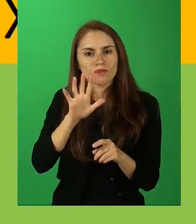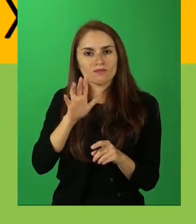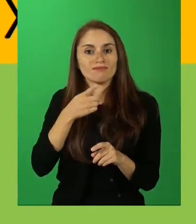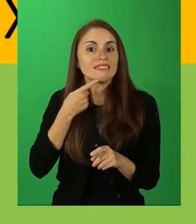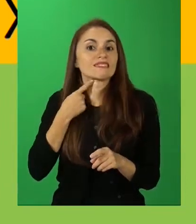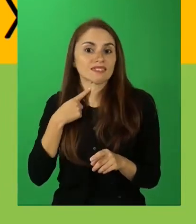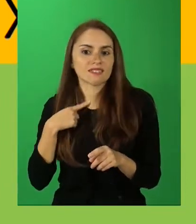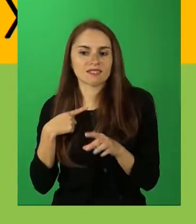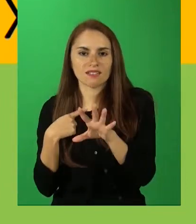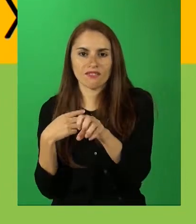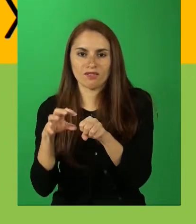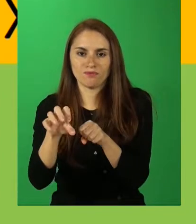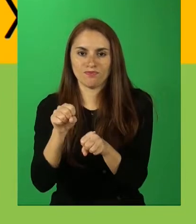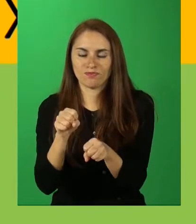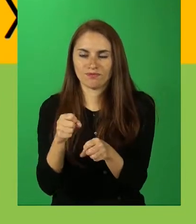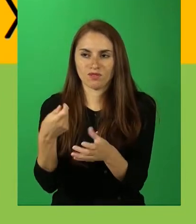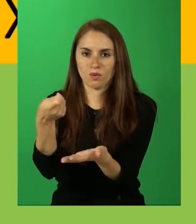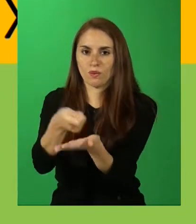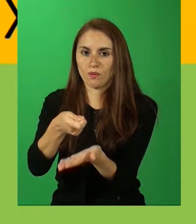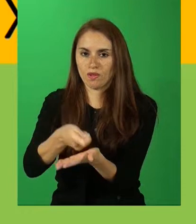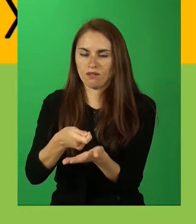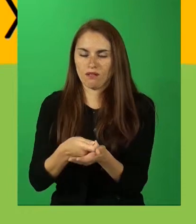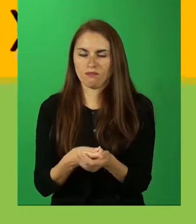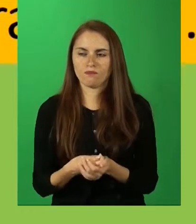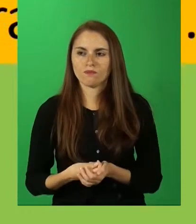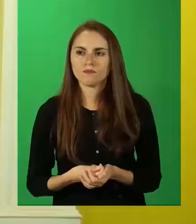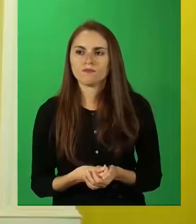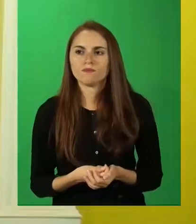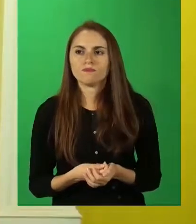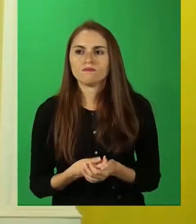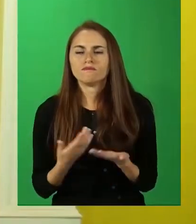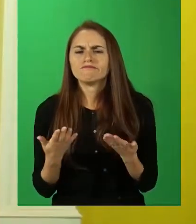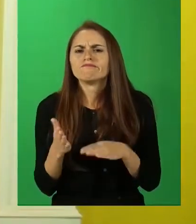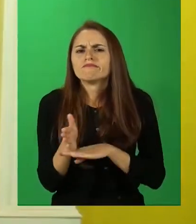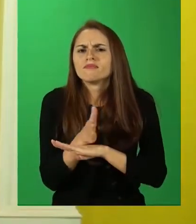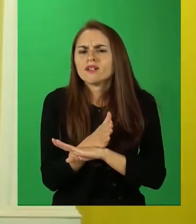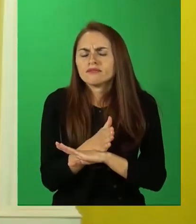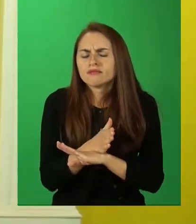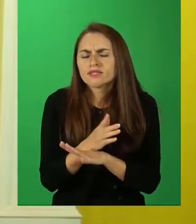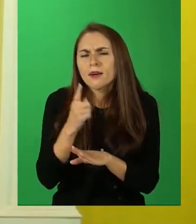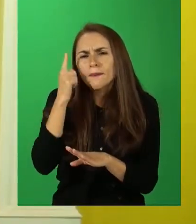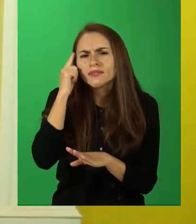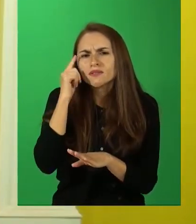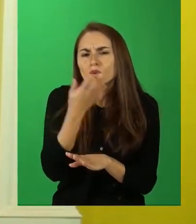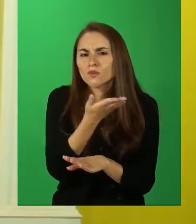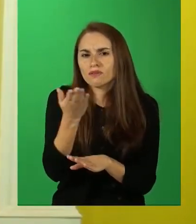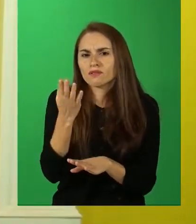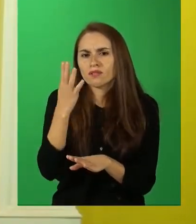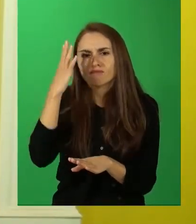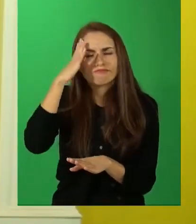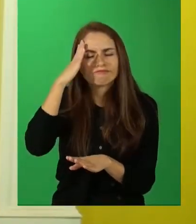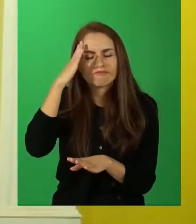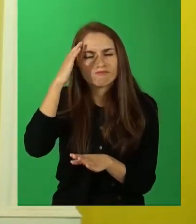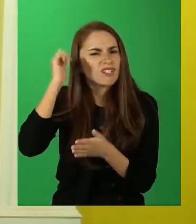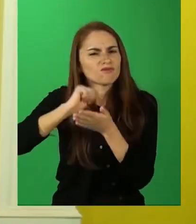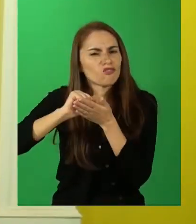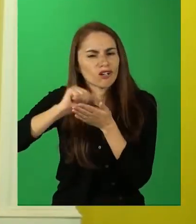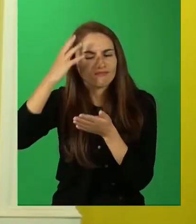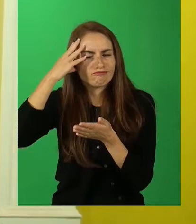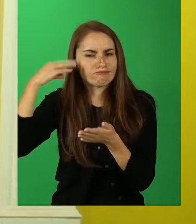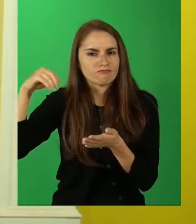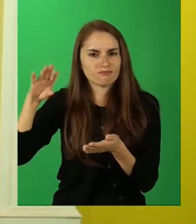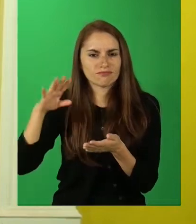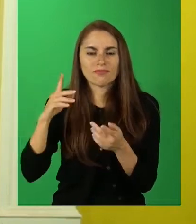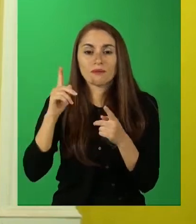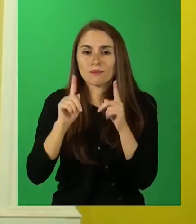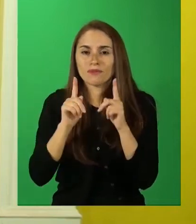ellas, les interesaba conseguirlas. Antes de continuar, hay que sacarse una idea de la cabeza. Para